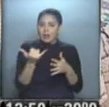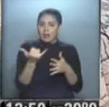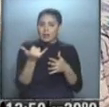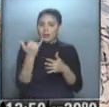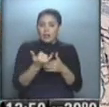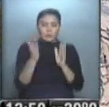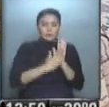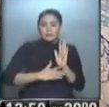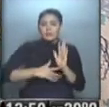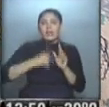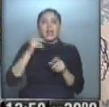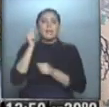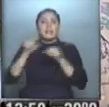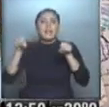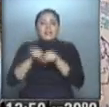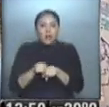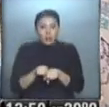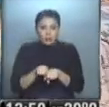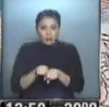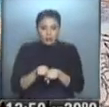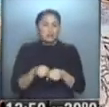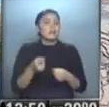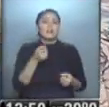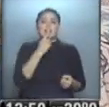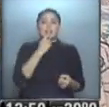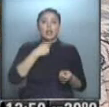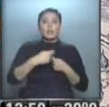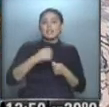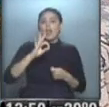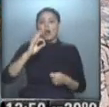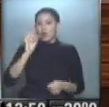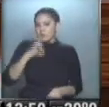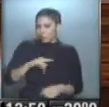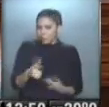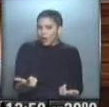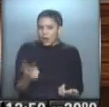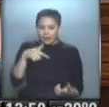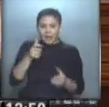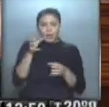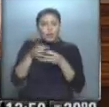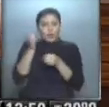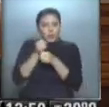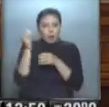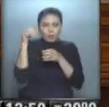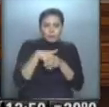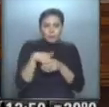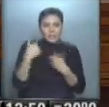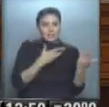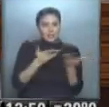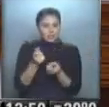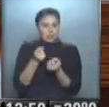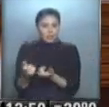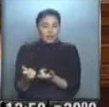contemplada, el cable es en ese sentido, junto de ya sea comercial o sin fines de lucro, donde están las cooperativas prestadoras de